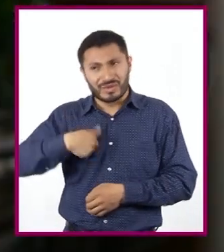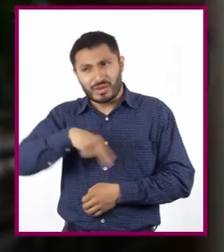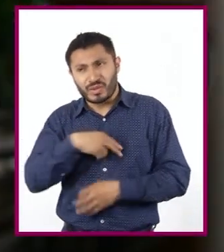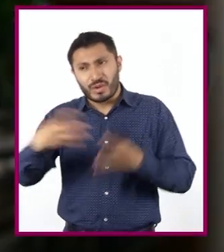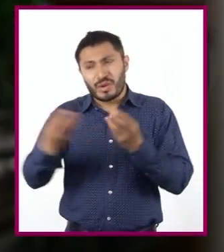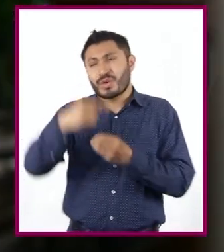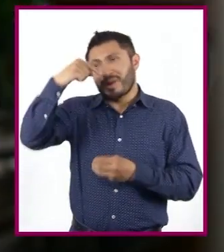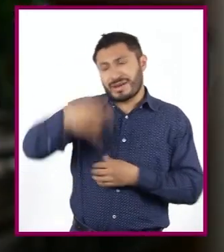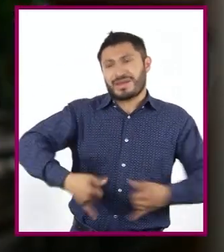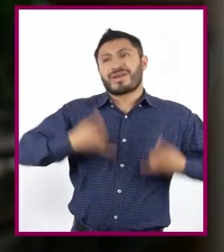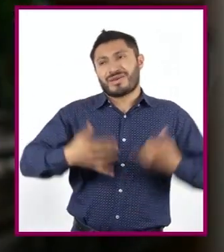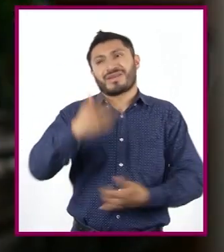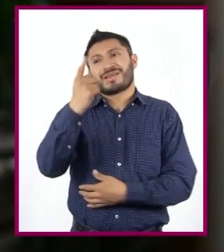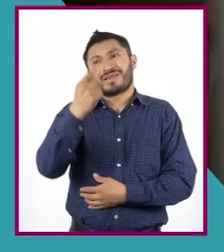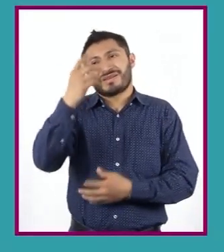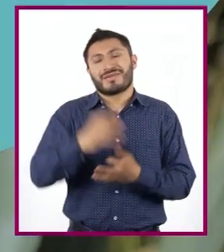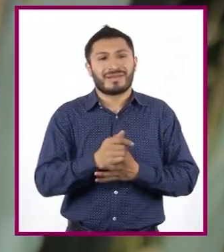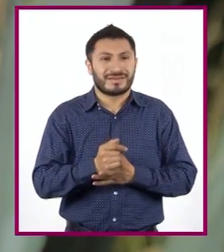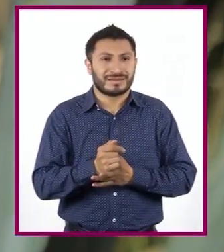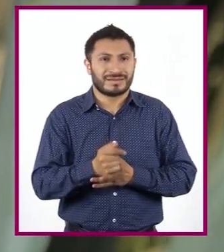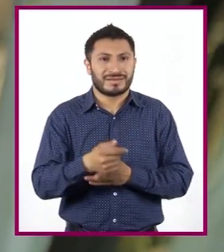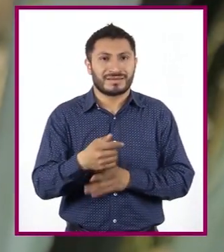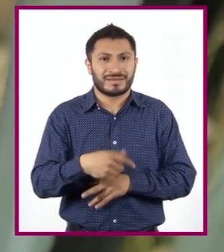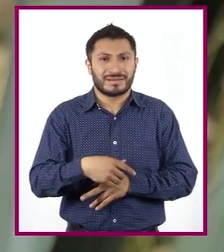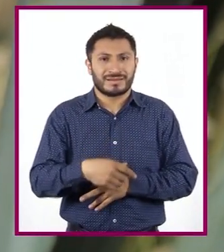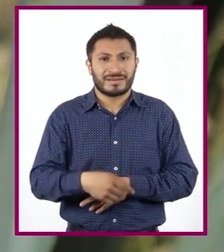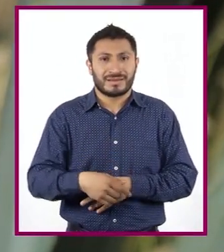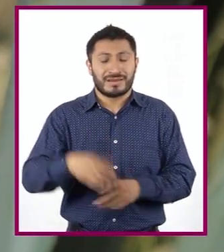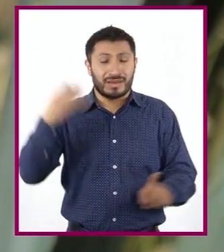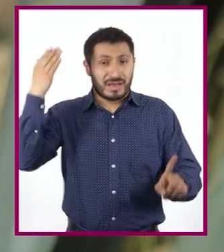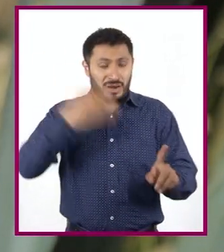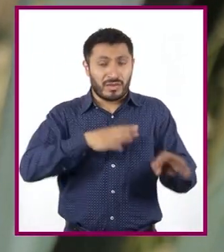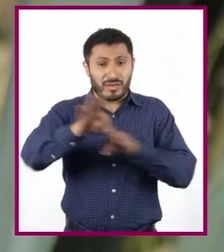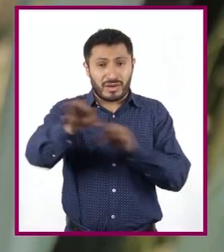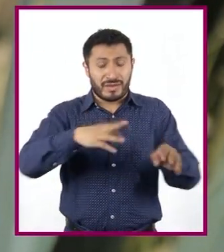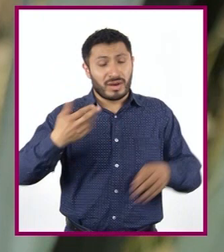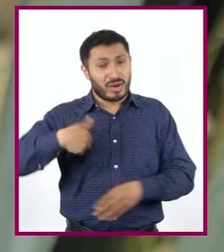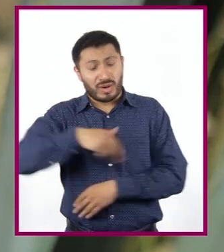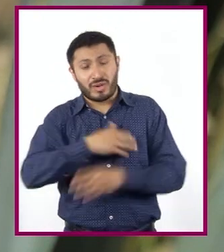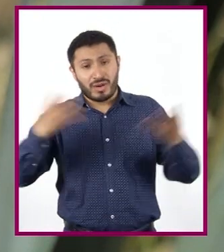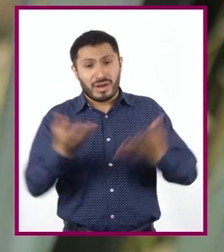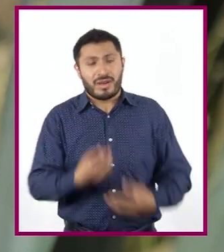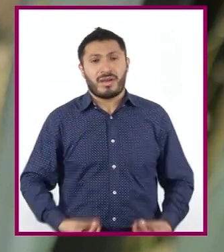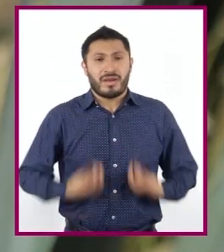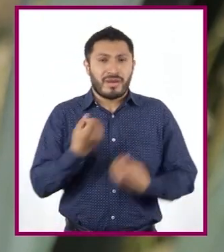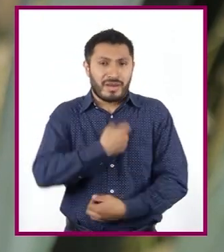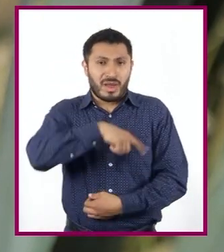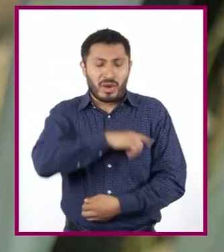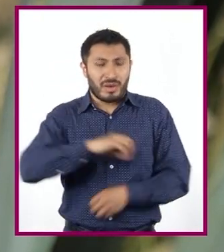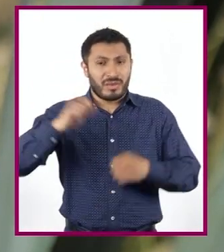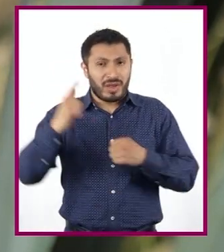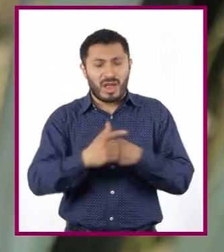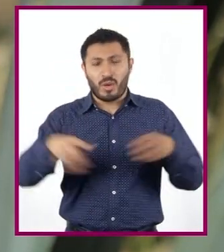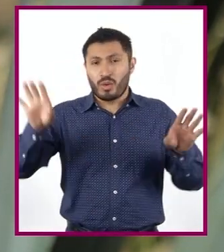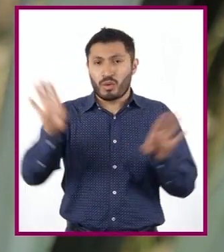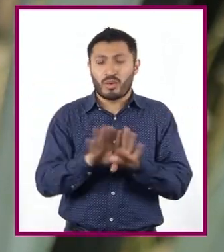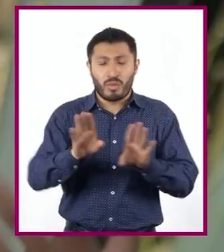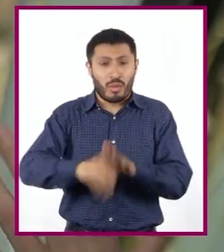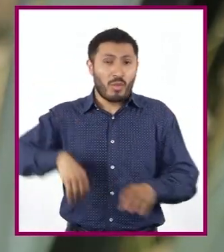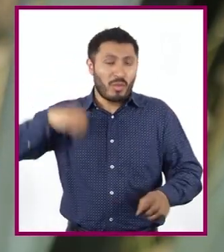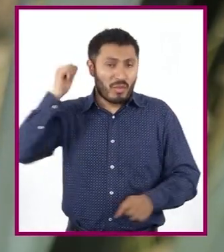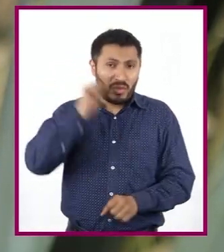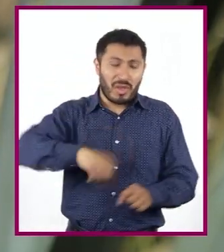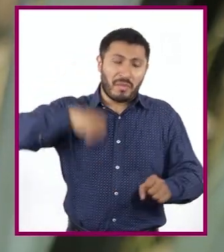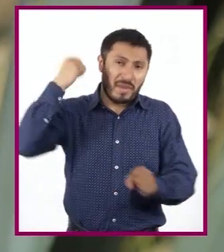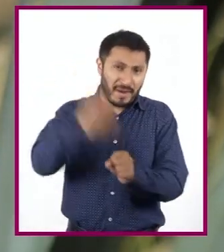libros que pues, nos atañen por nuestra temática, por nuestras búsquedas existenciales y vivenciales, porque es lo que buscamos